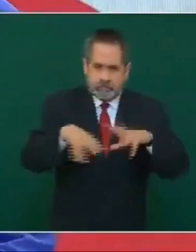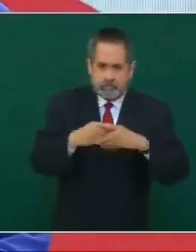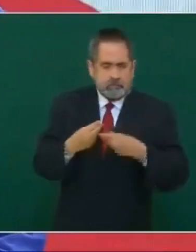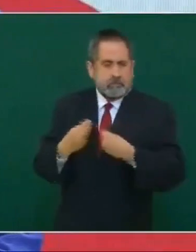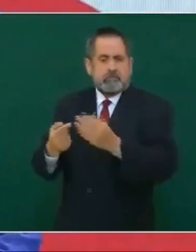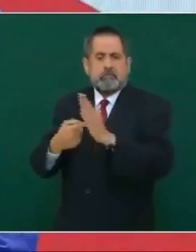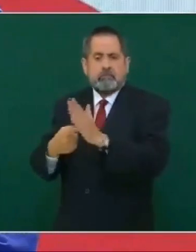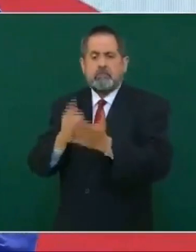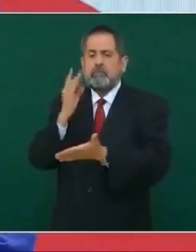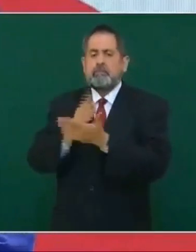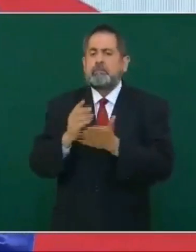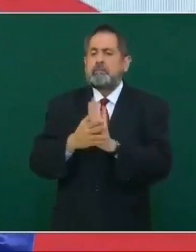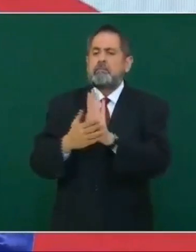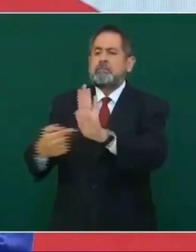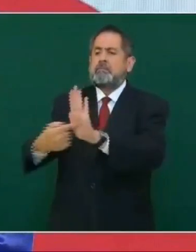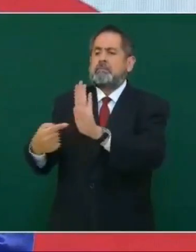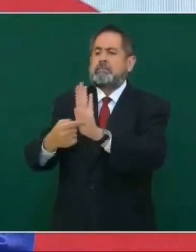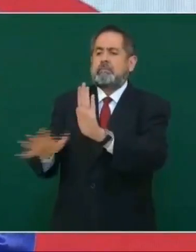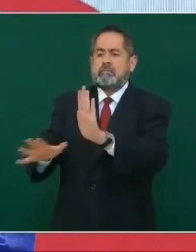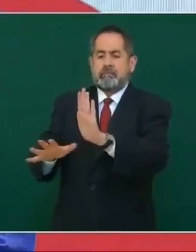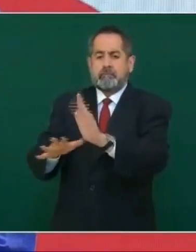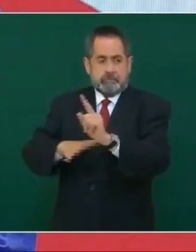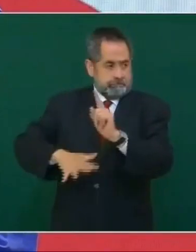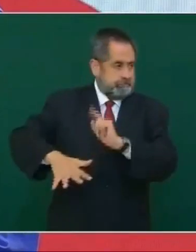no ver el árbol